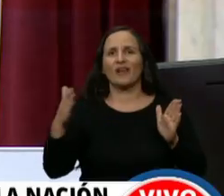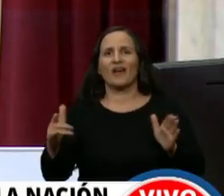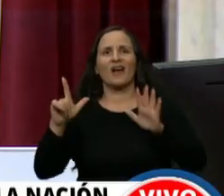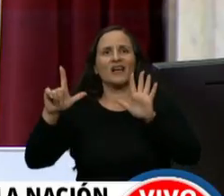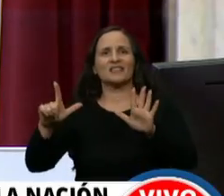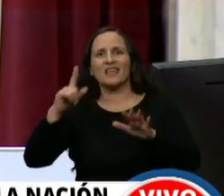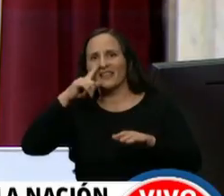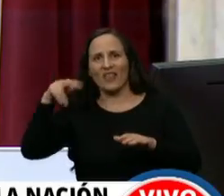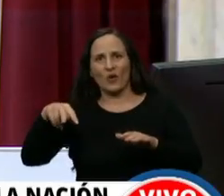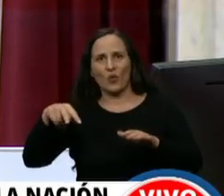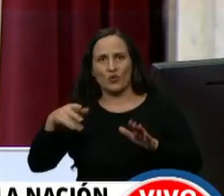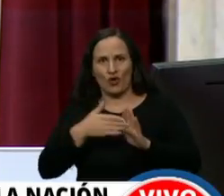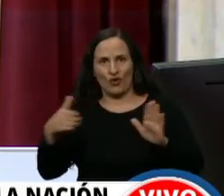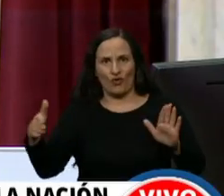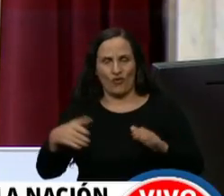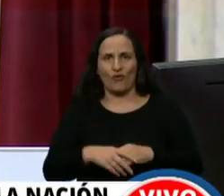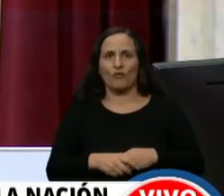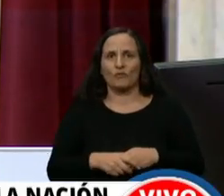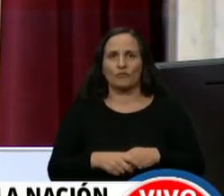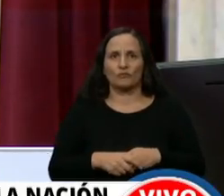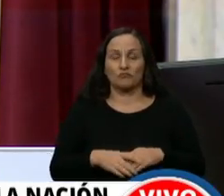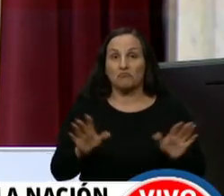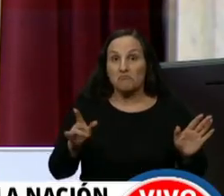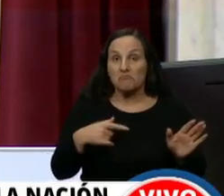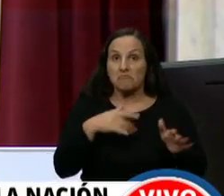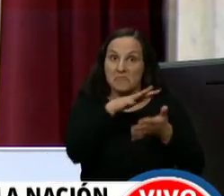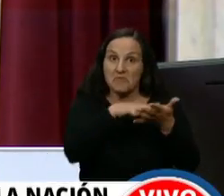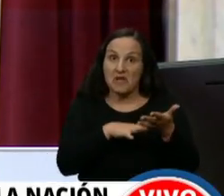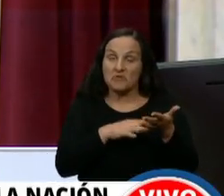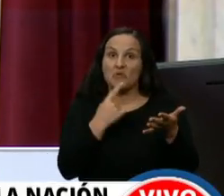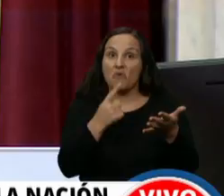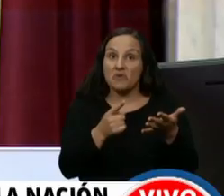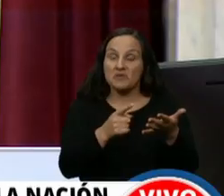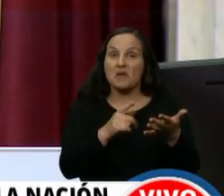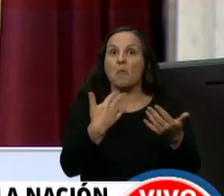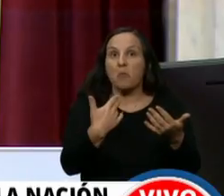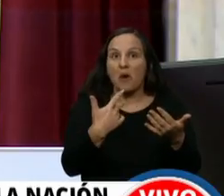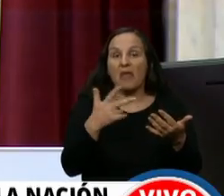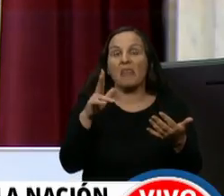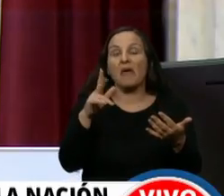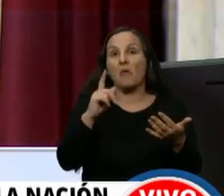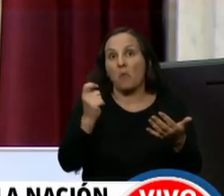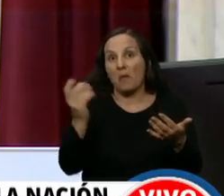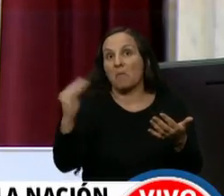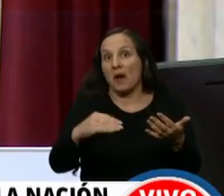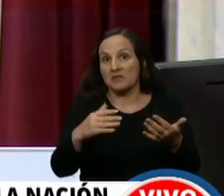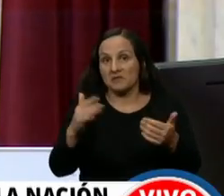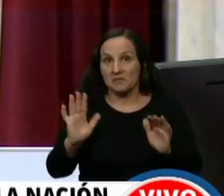junio del corriente que entiendo por lo que dice el texto es renovable por 30 días más